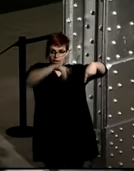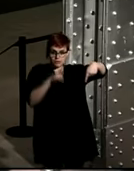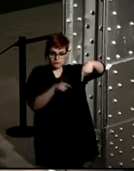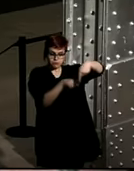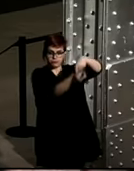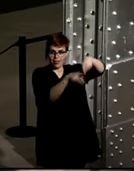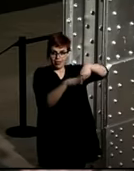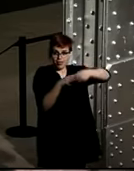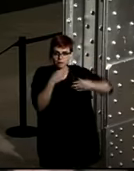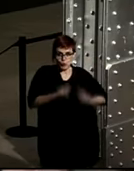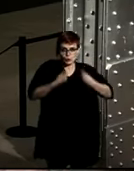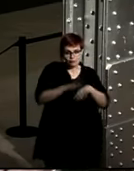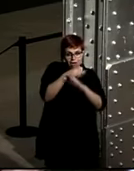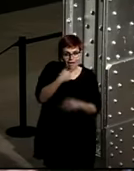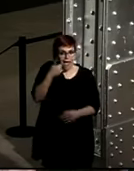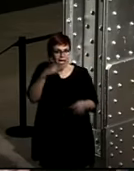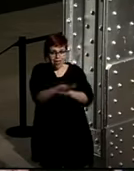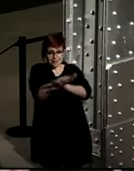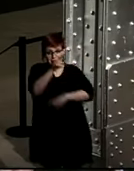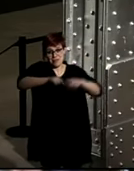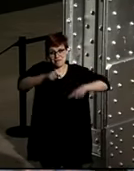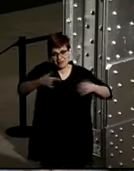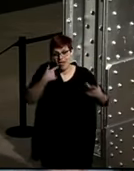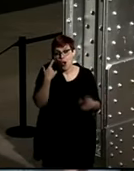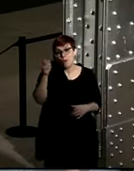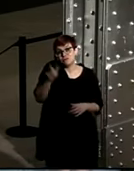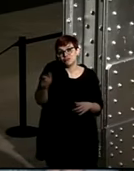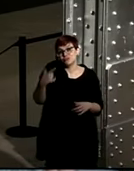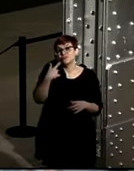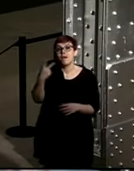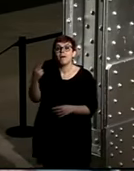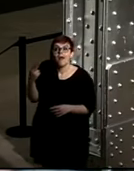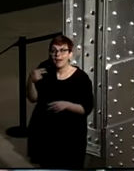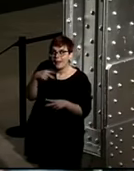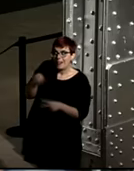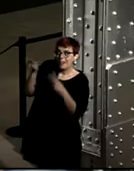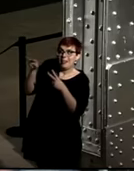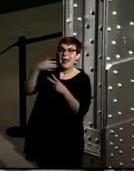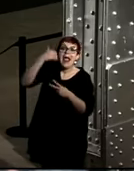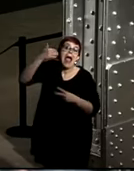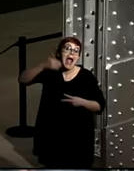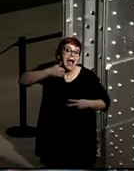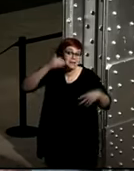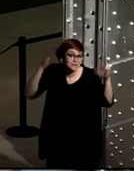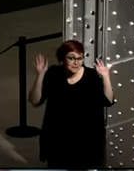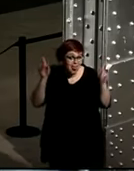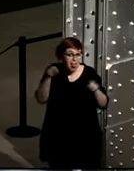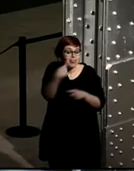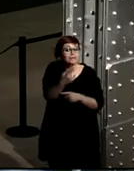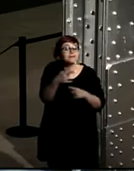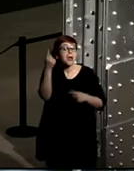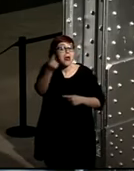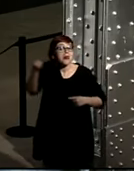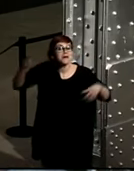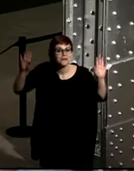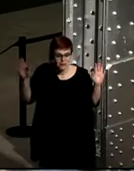bueno, no sé. También con otra edad entrábamos para otras cosas, ¿no? Con las parejas, pero... Ya. Pero eso ya era cuestión de